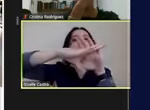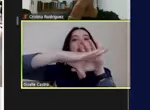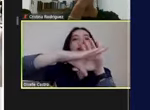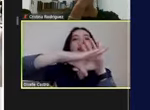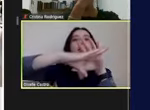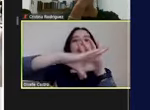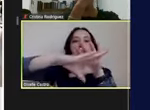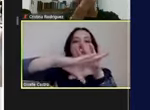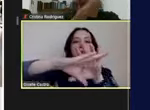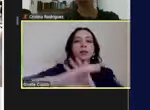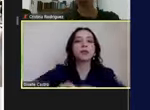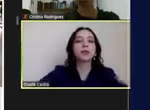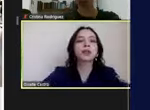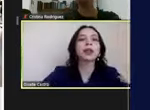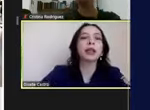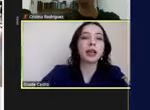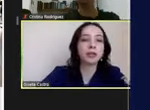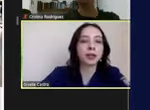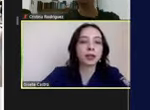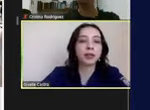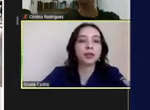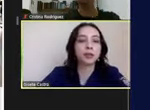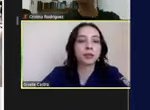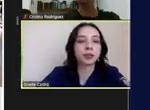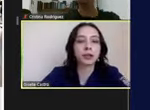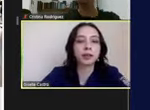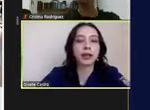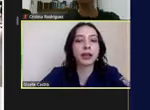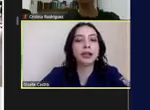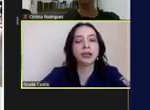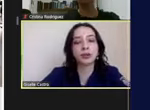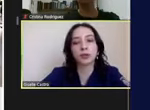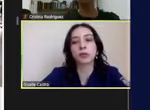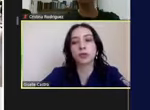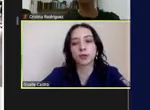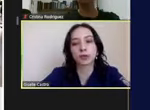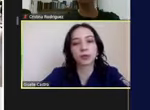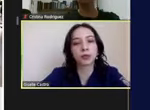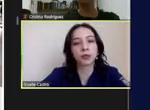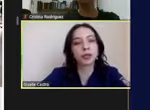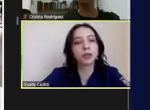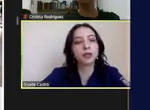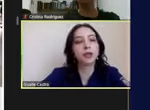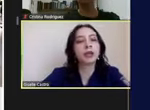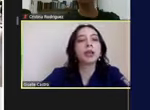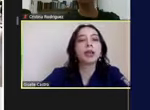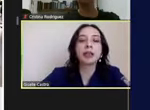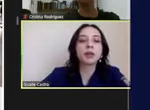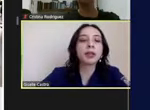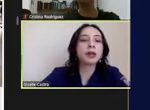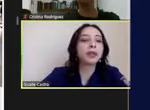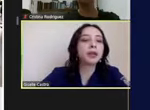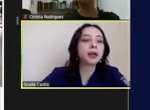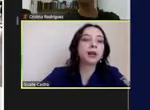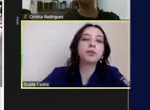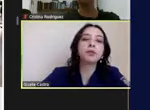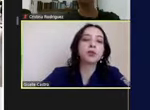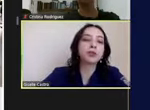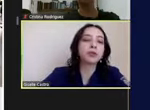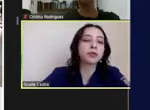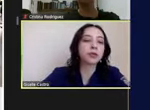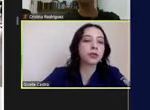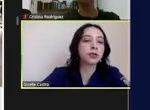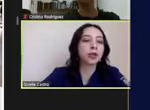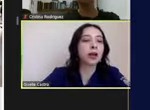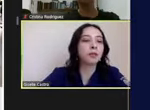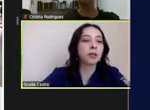empezamos con isométricos, manteniendo, eran bastante soportables para él y así es como los fuimos progresando. Se debe también trabajar